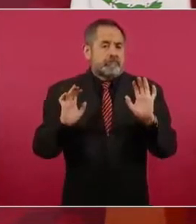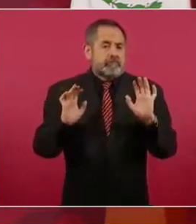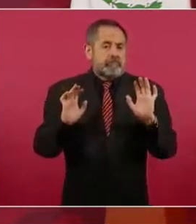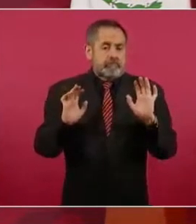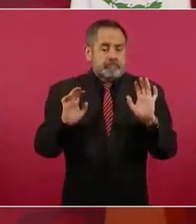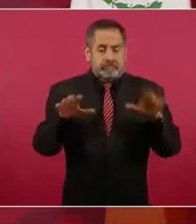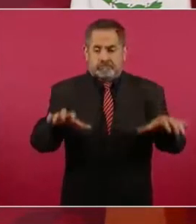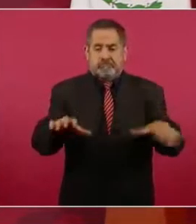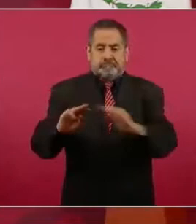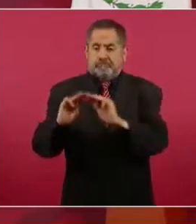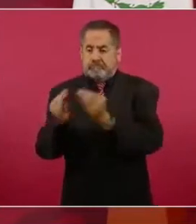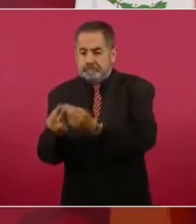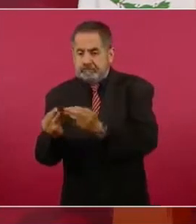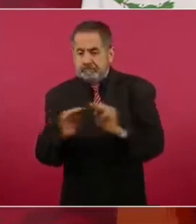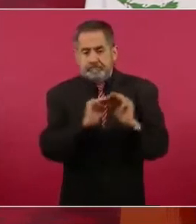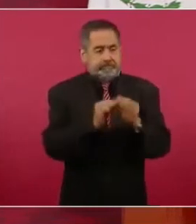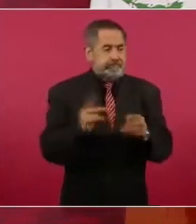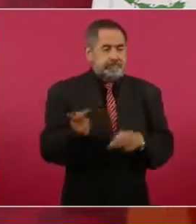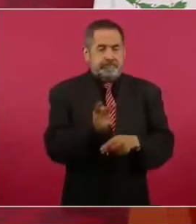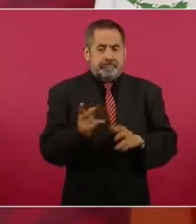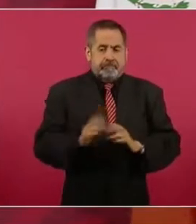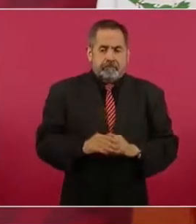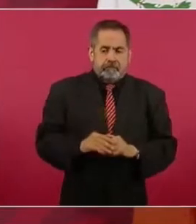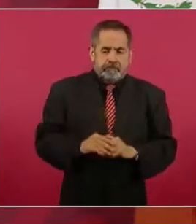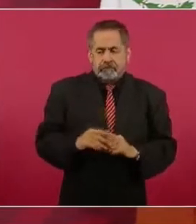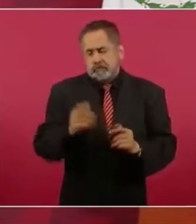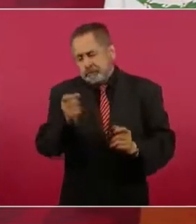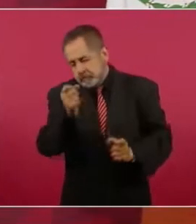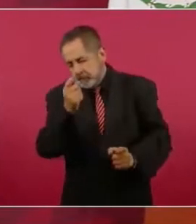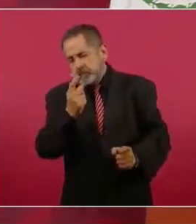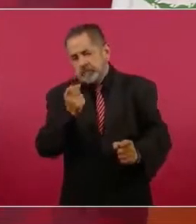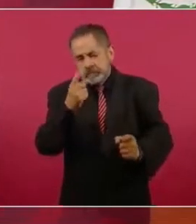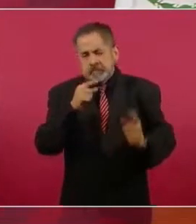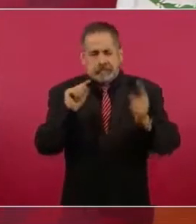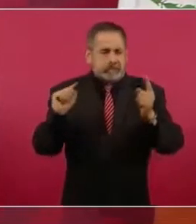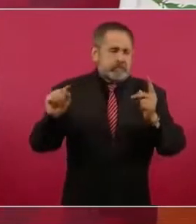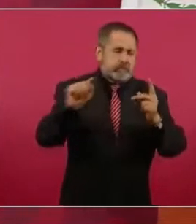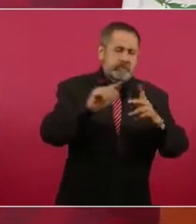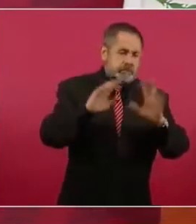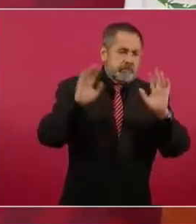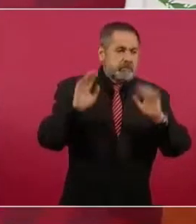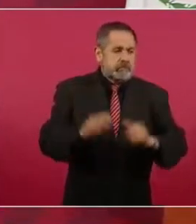Solo hay algunas, por ejemplo,